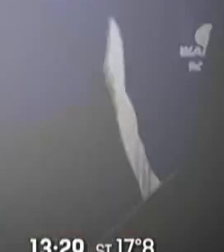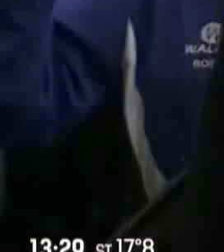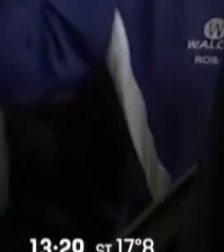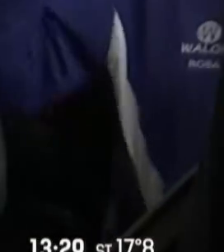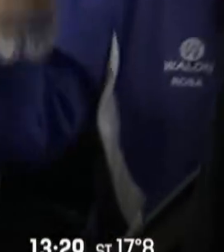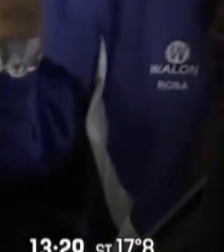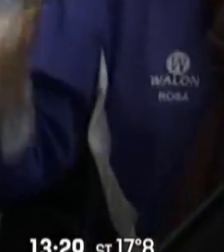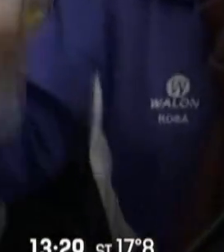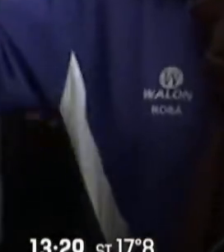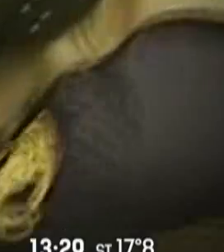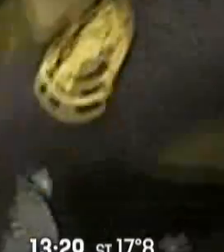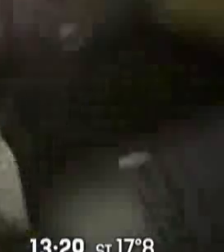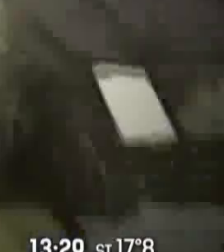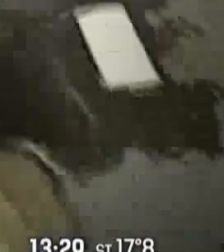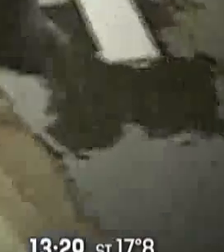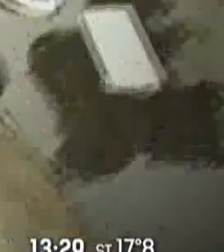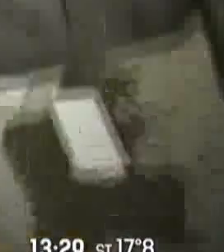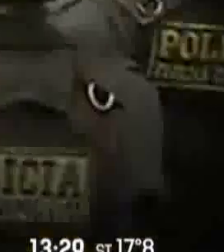año.